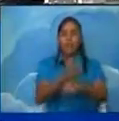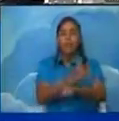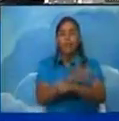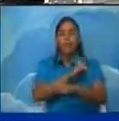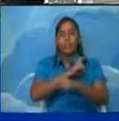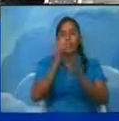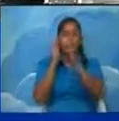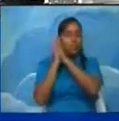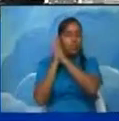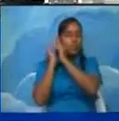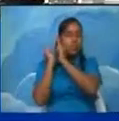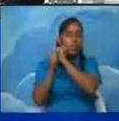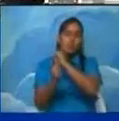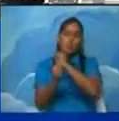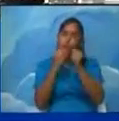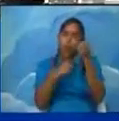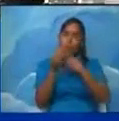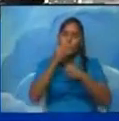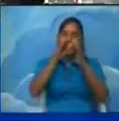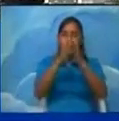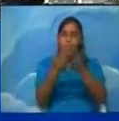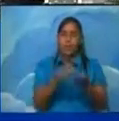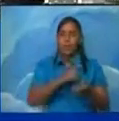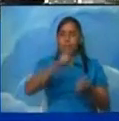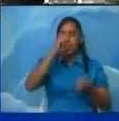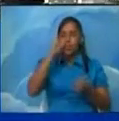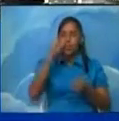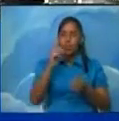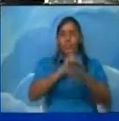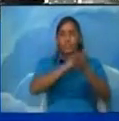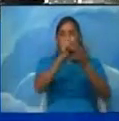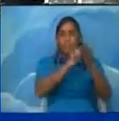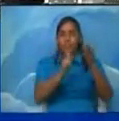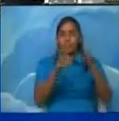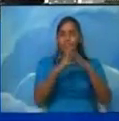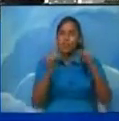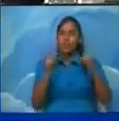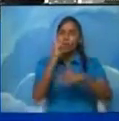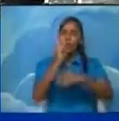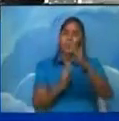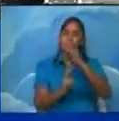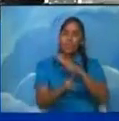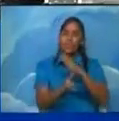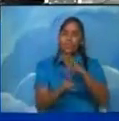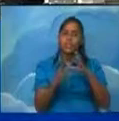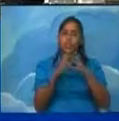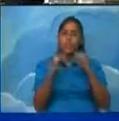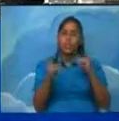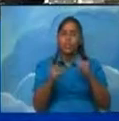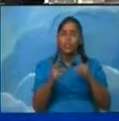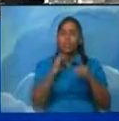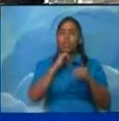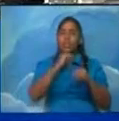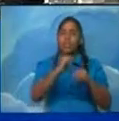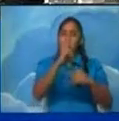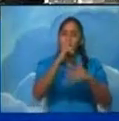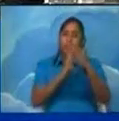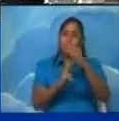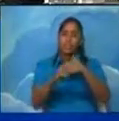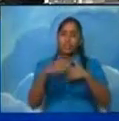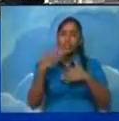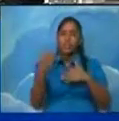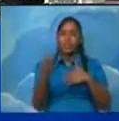dormir. Cómase la palabra de Dios y anote los versículos notables, esos versículos